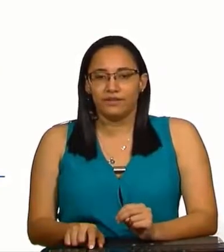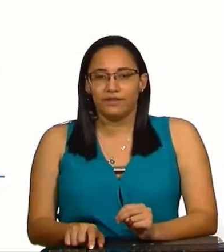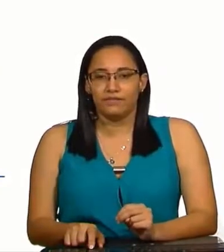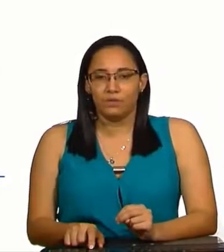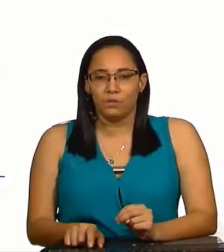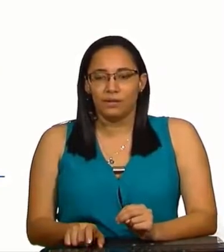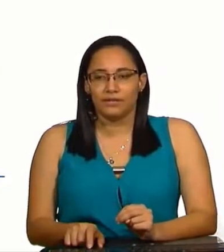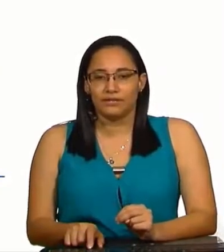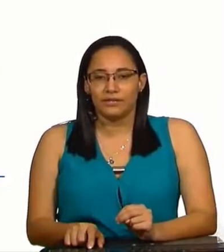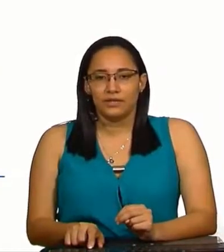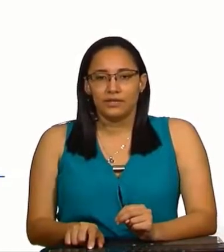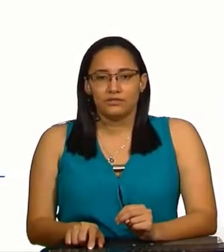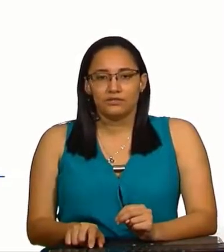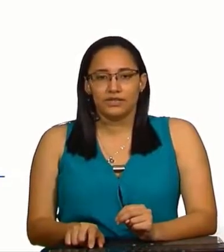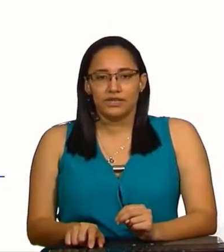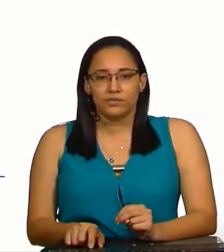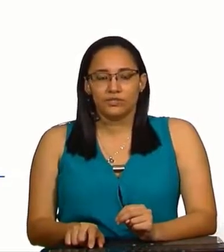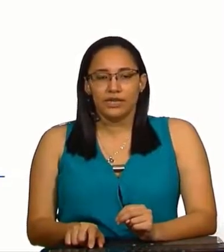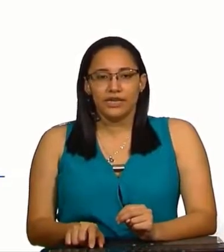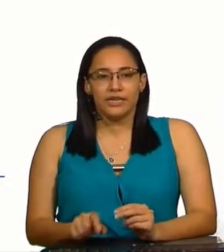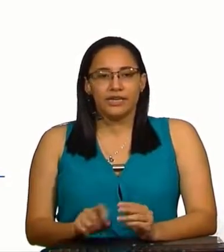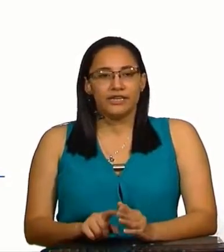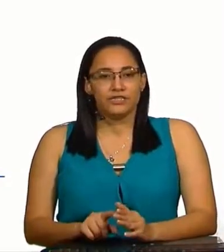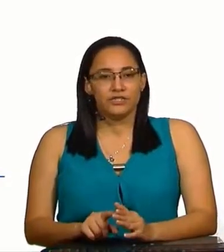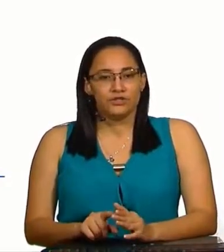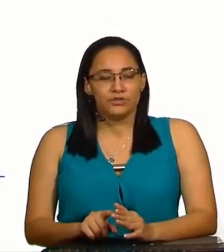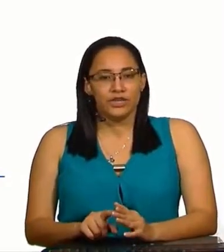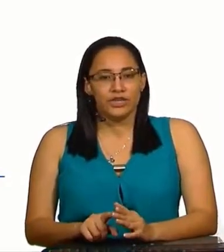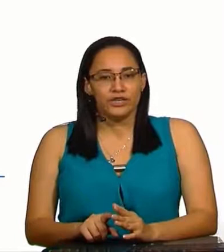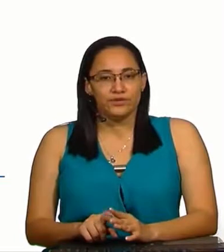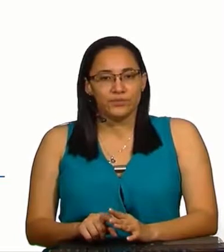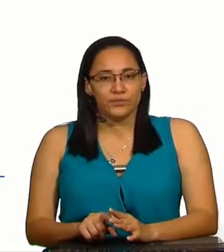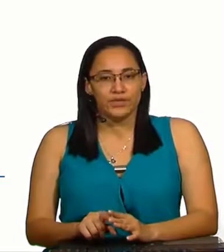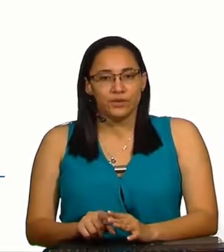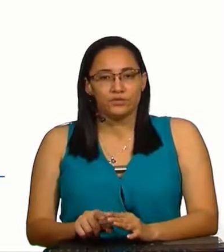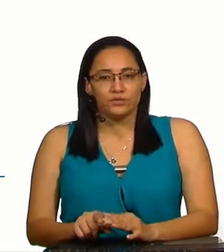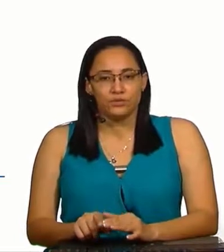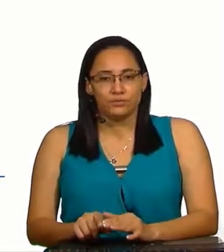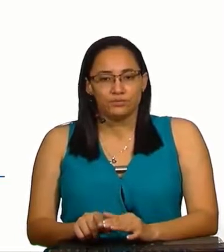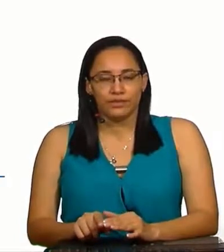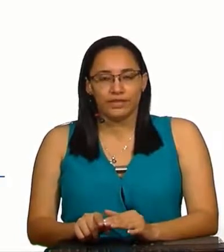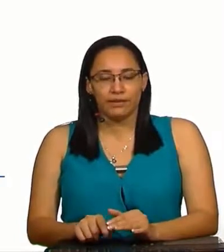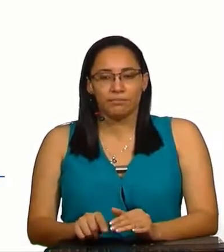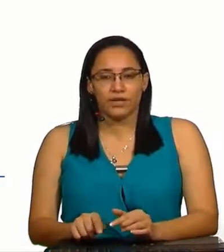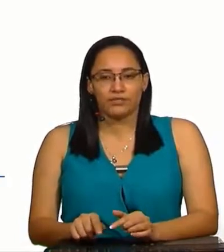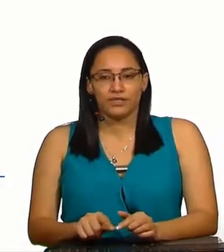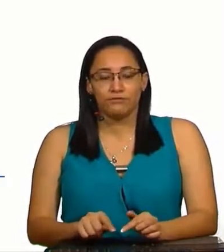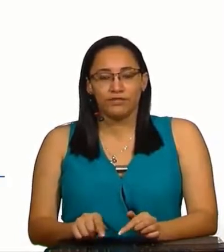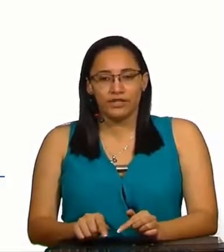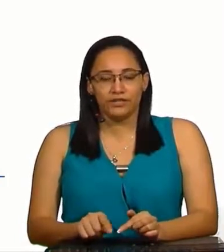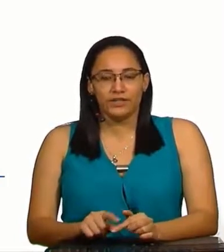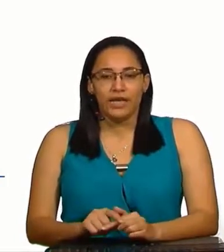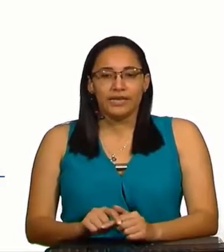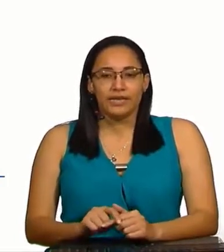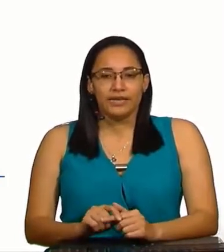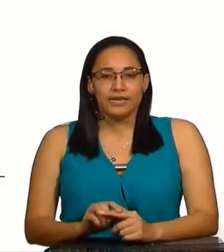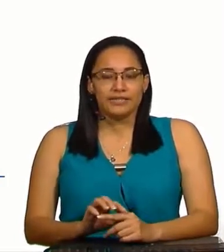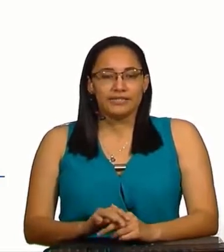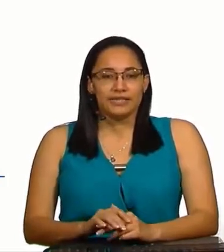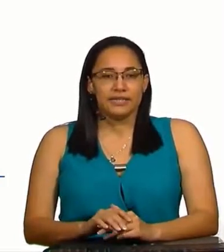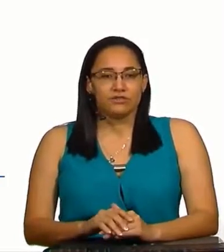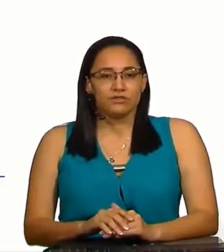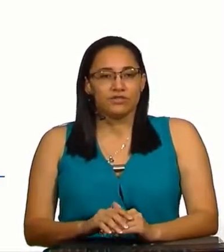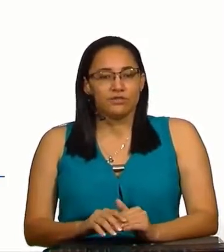que faltarían dos más. Entonces tenemos ahí, it is usually used without to. Can plus infinitive. ¿Qué